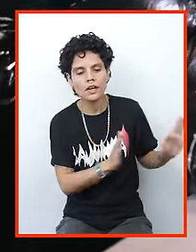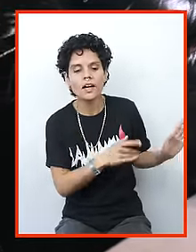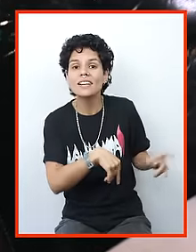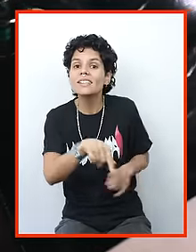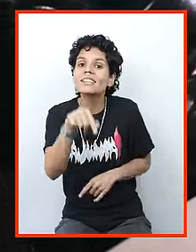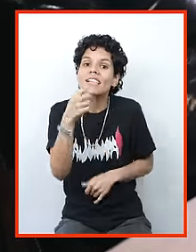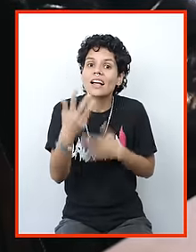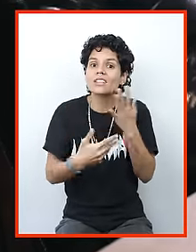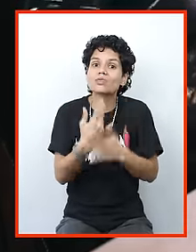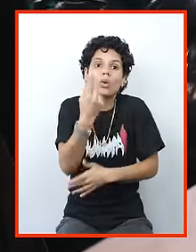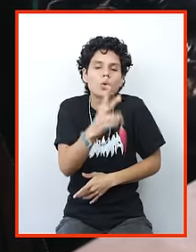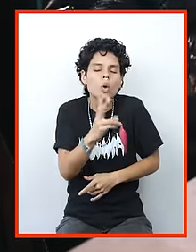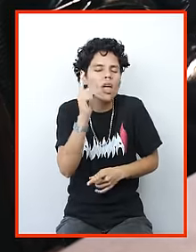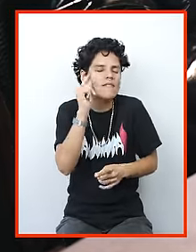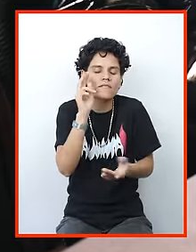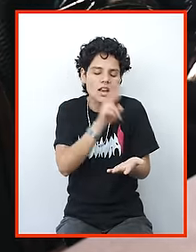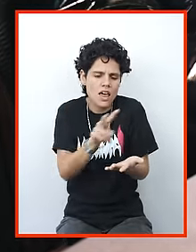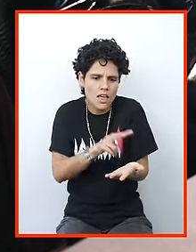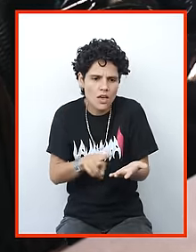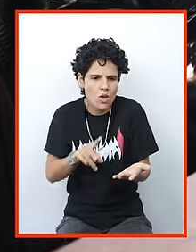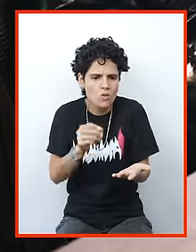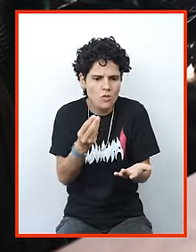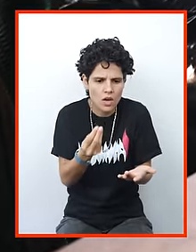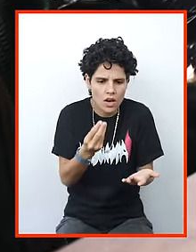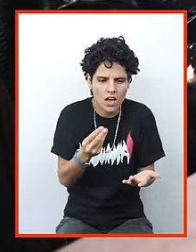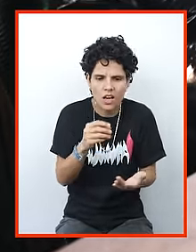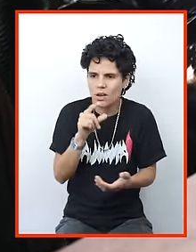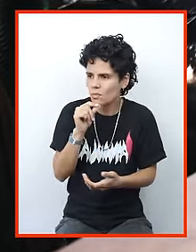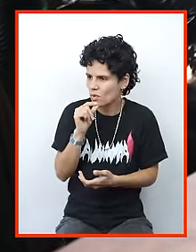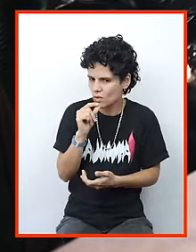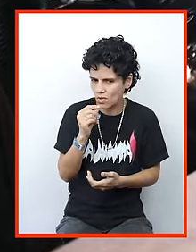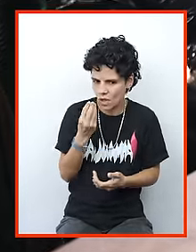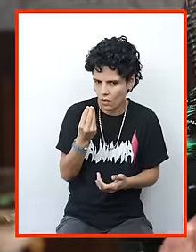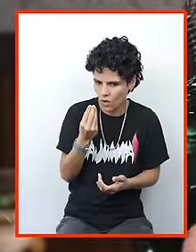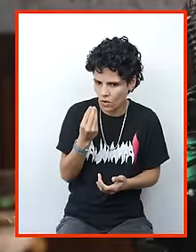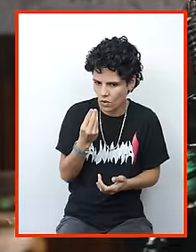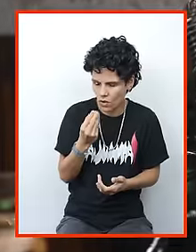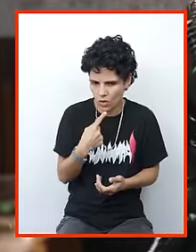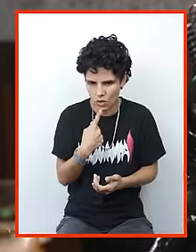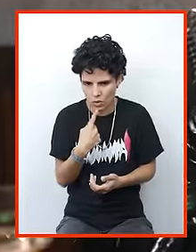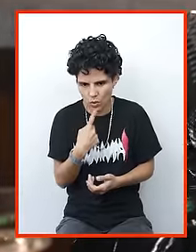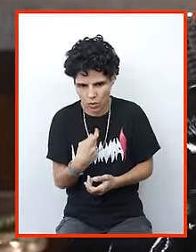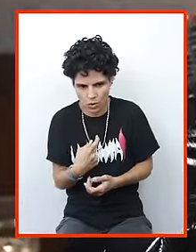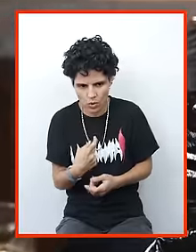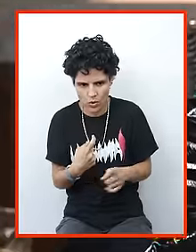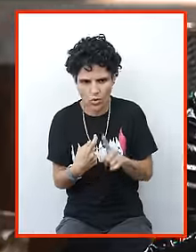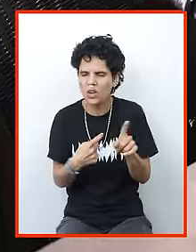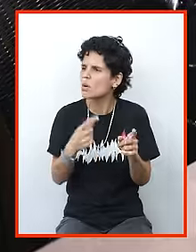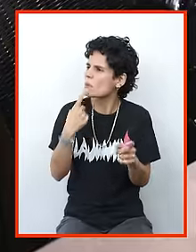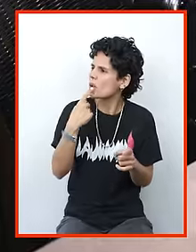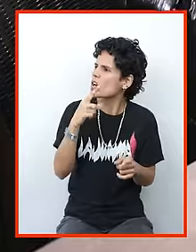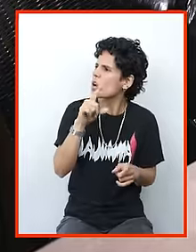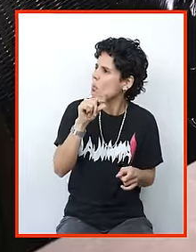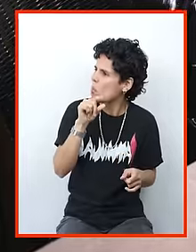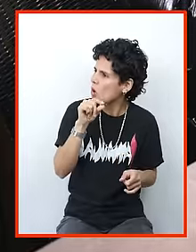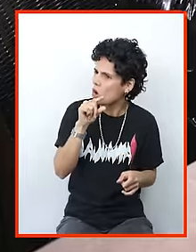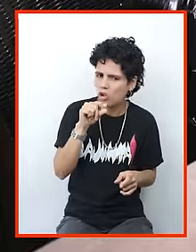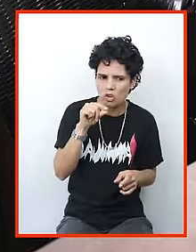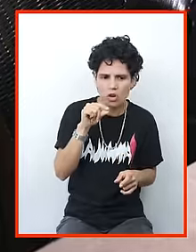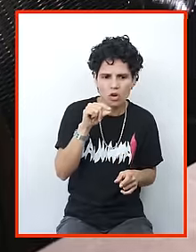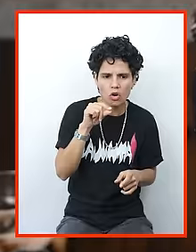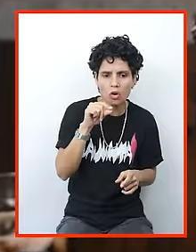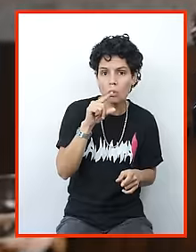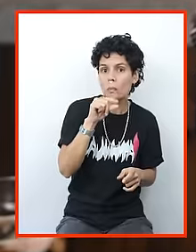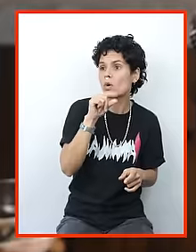que a mí me volvió loco. ¿Cuál? Está duro el pollo, ¿no? No, está bueno. Está bueno ya. ¿No? ¿Es pollo